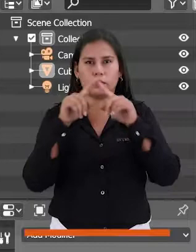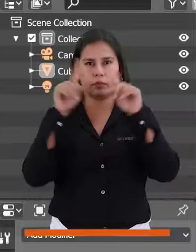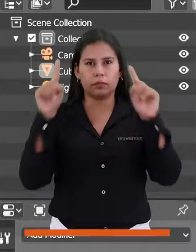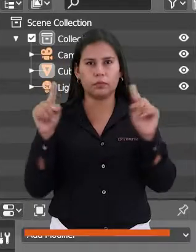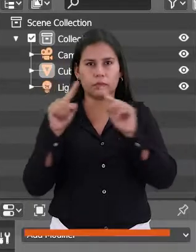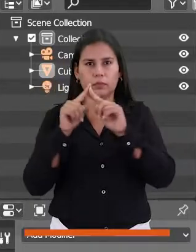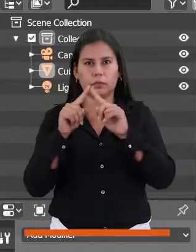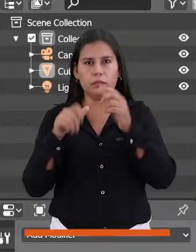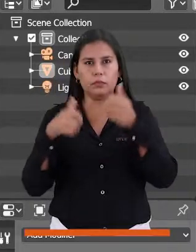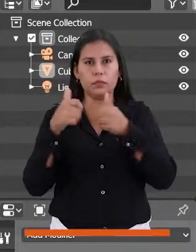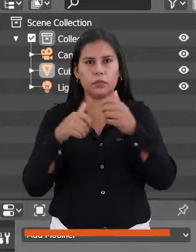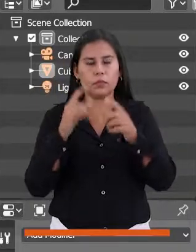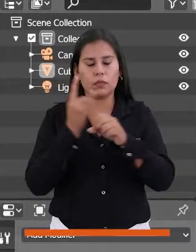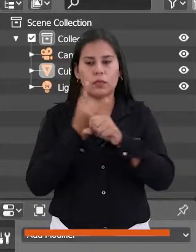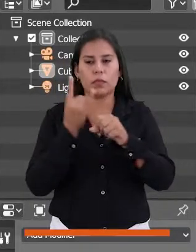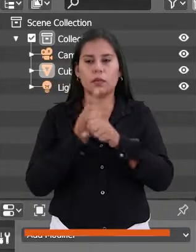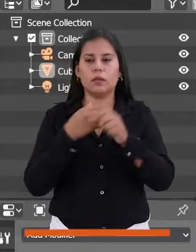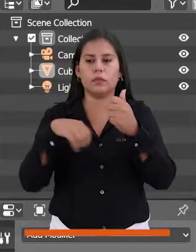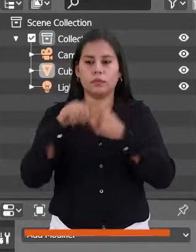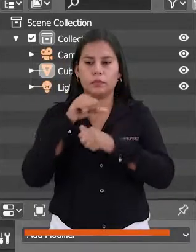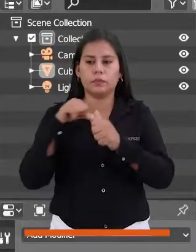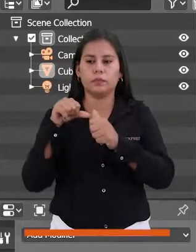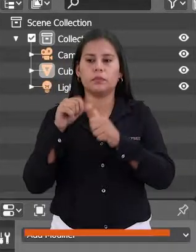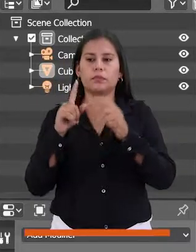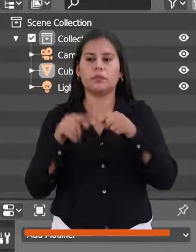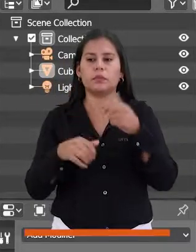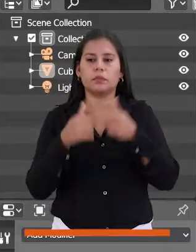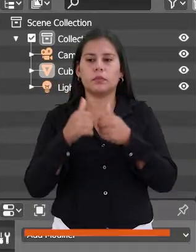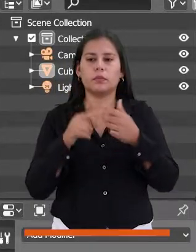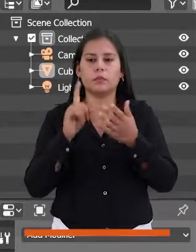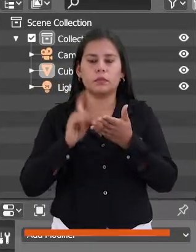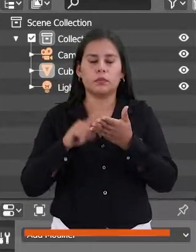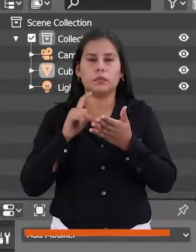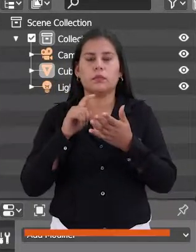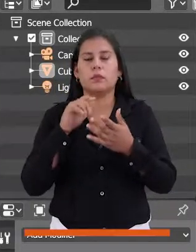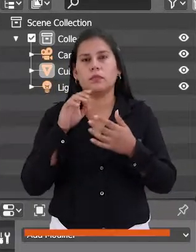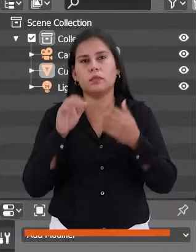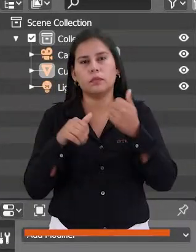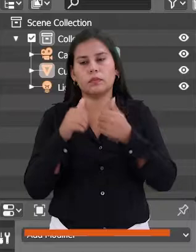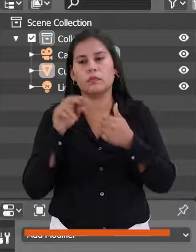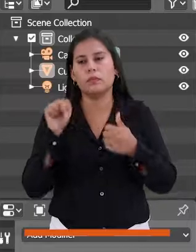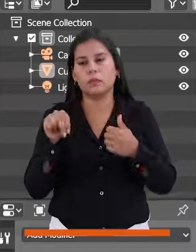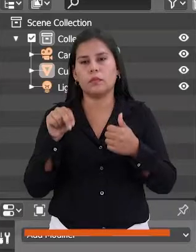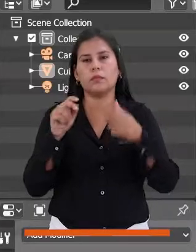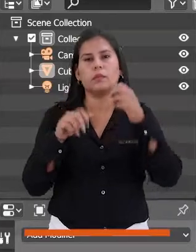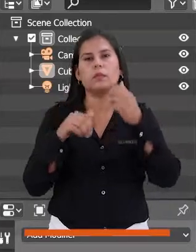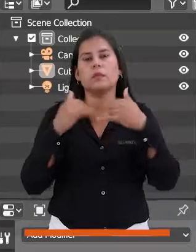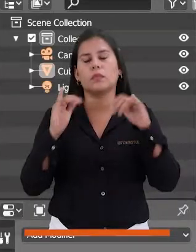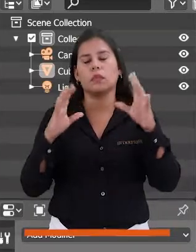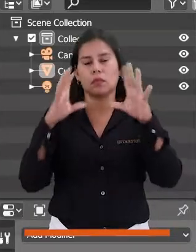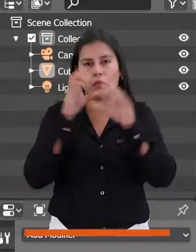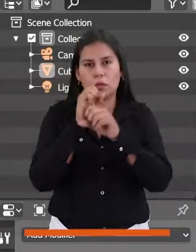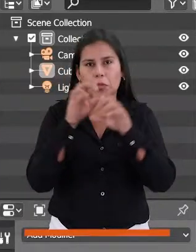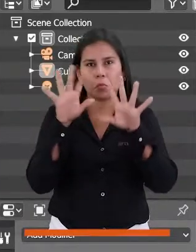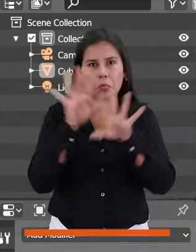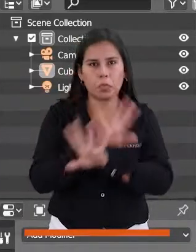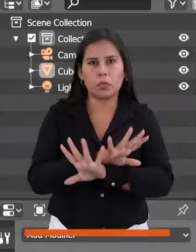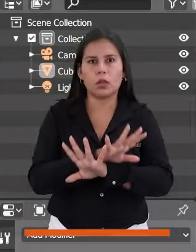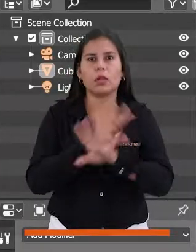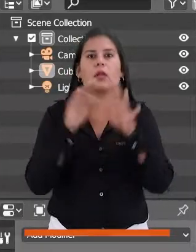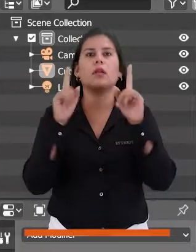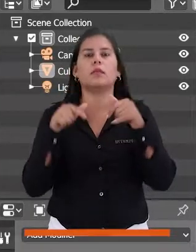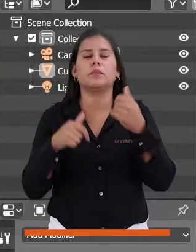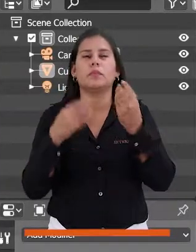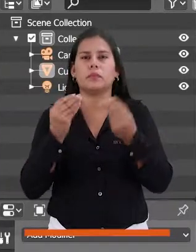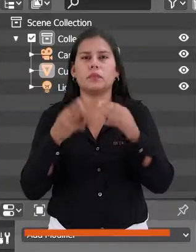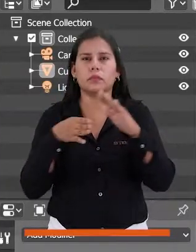nuestra pantalla. Voy a ocultar esta ventana de transformación. Voy a presionar la tecla N, automáticamente se oculta. Y